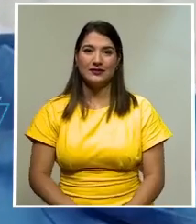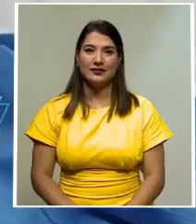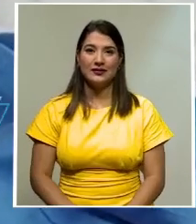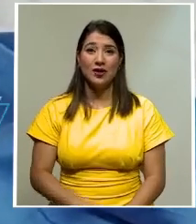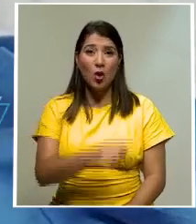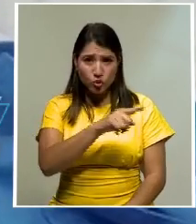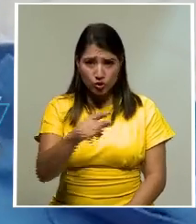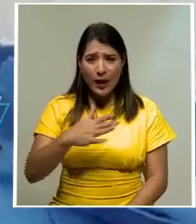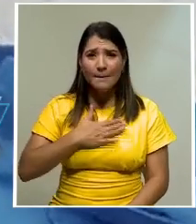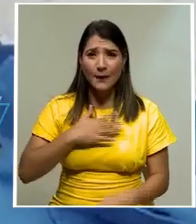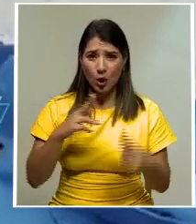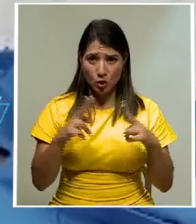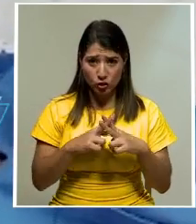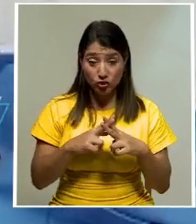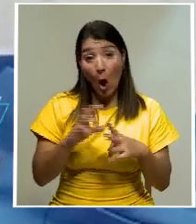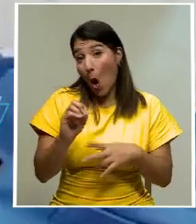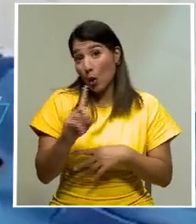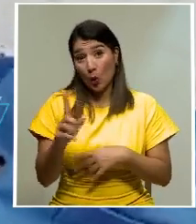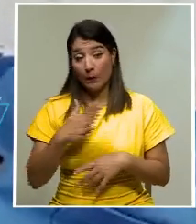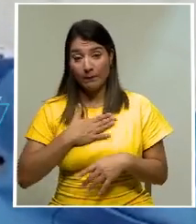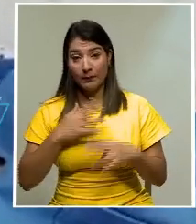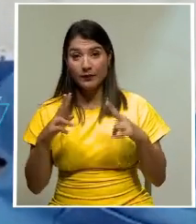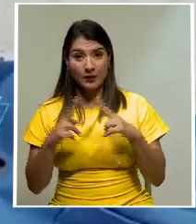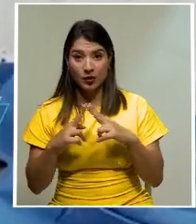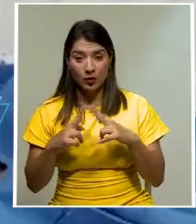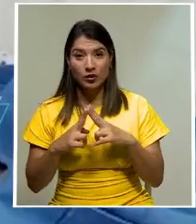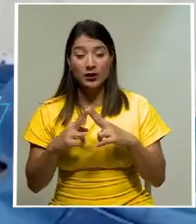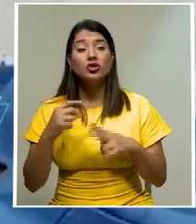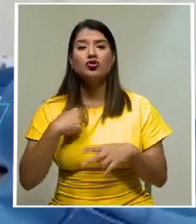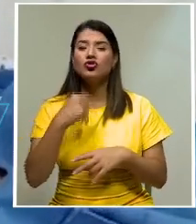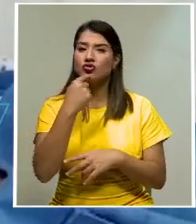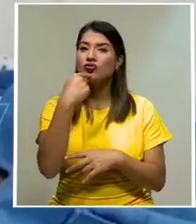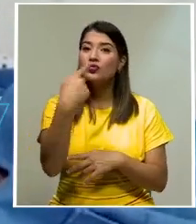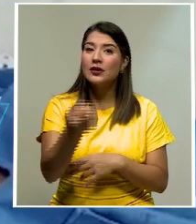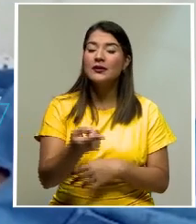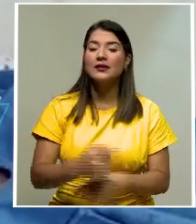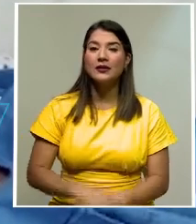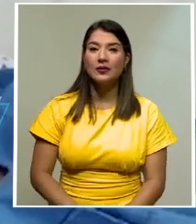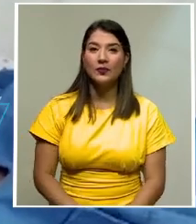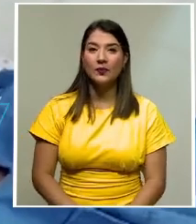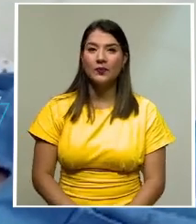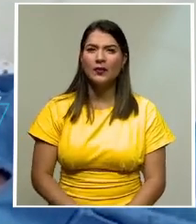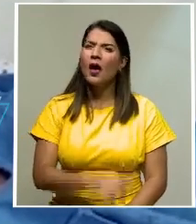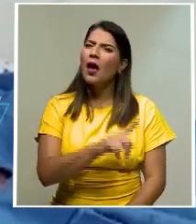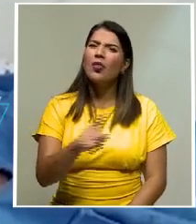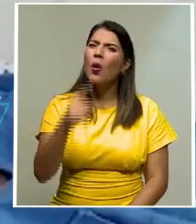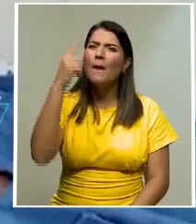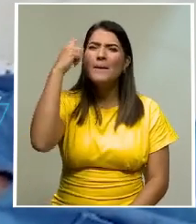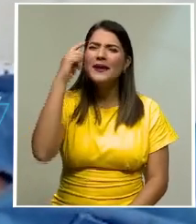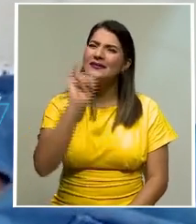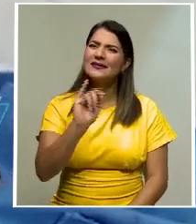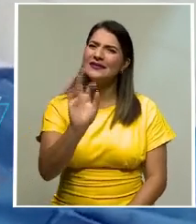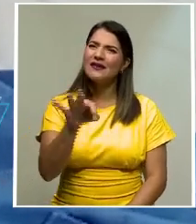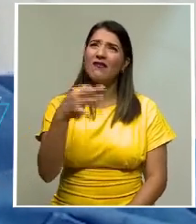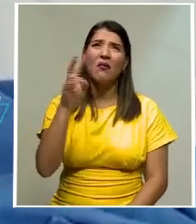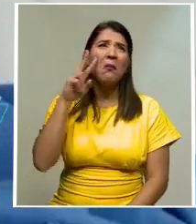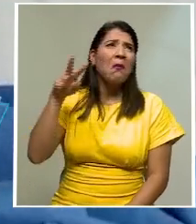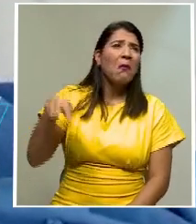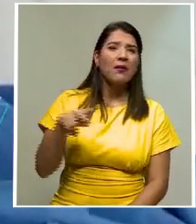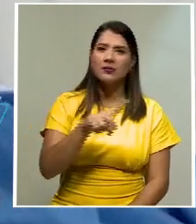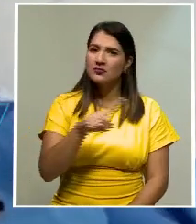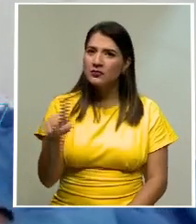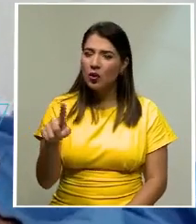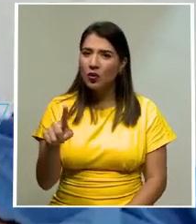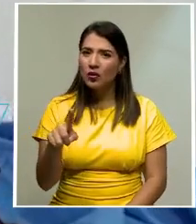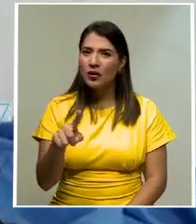los que me conocen, a los que no me conocen, les diría que no piensen de esa manera. Es una